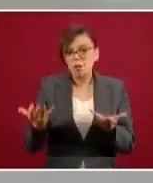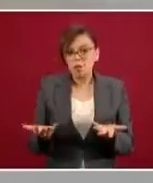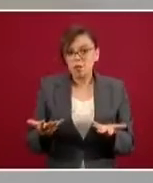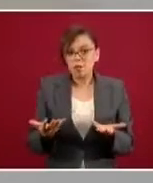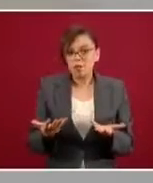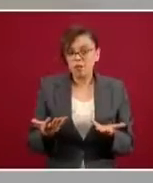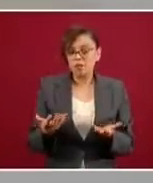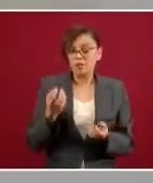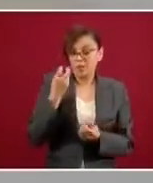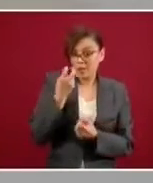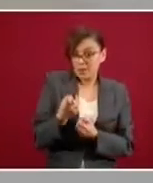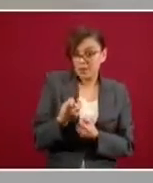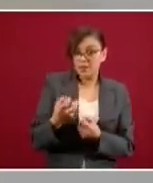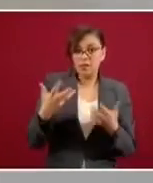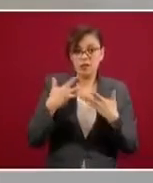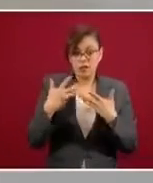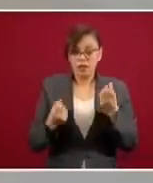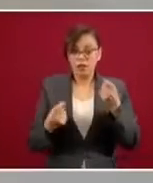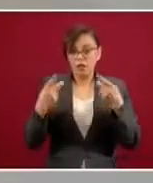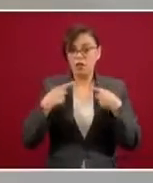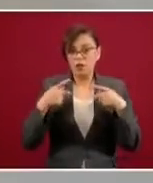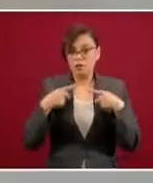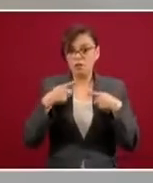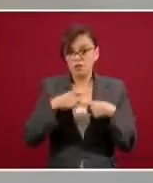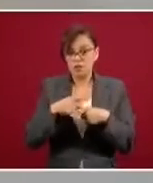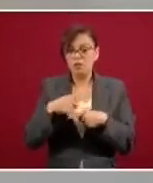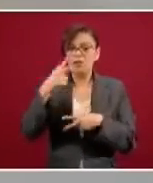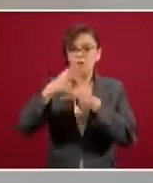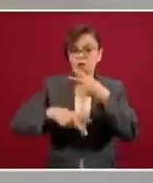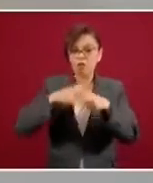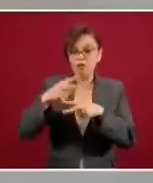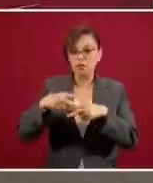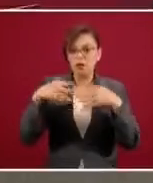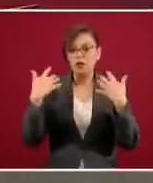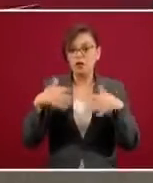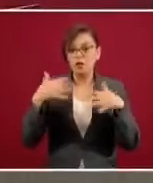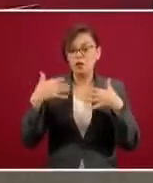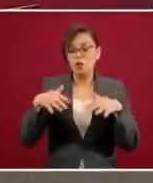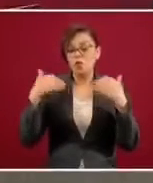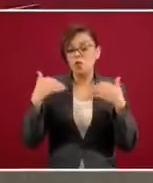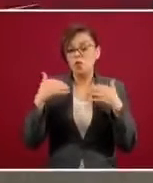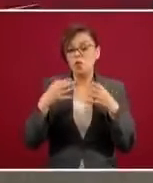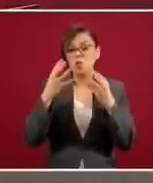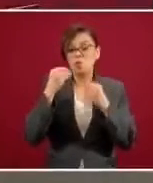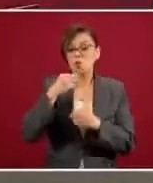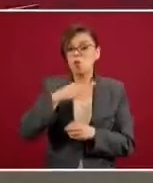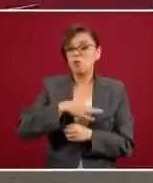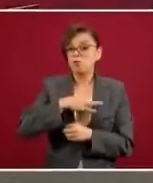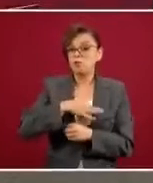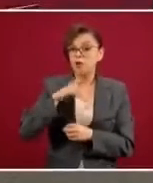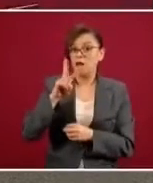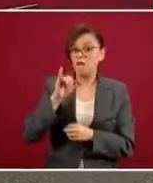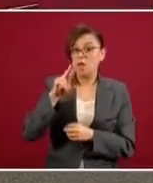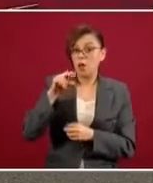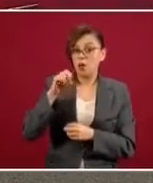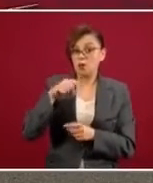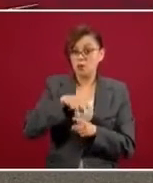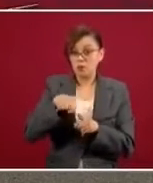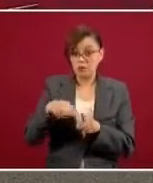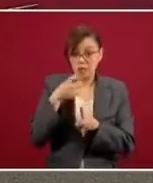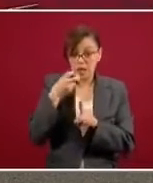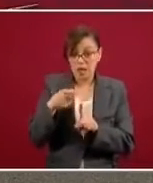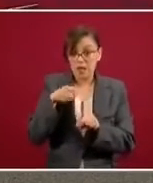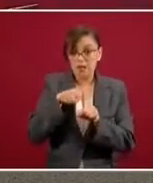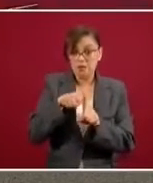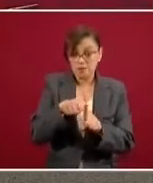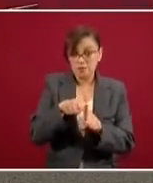personas llegan con cargas virales muy altas, están eliminando una gran cantidad de virus, eso se infiere indirectamente por uno de